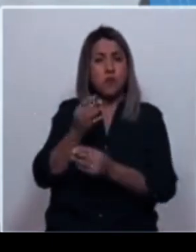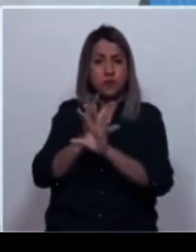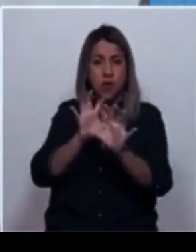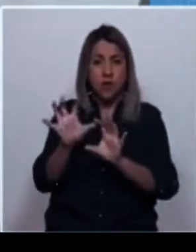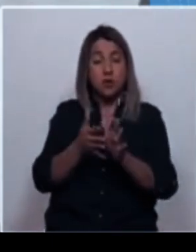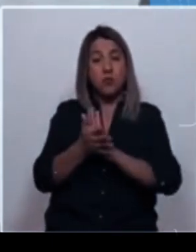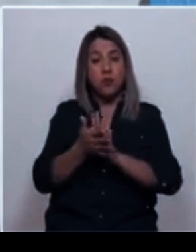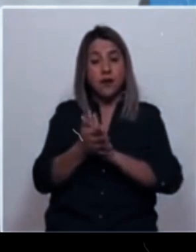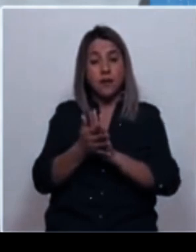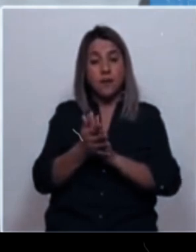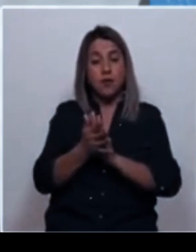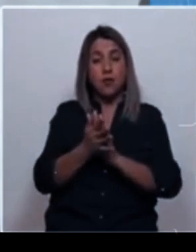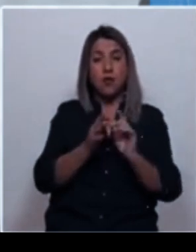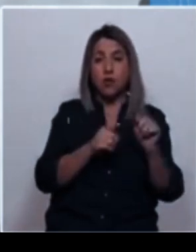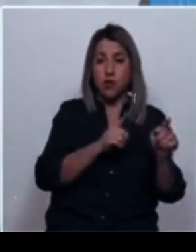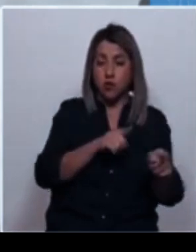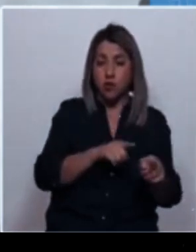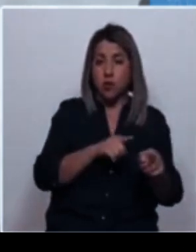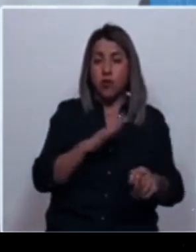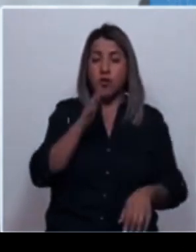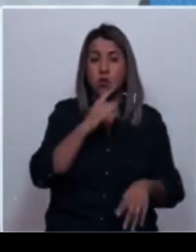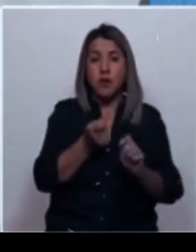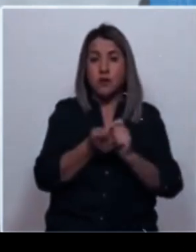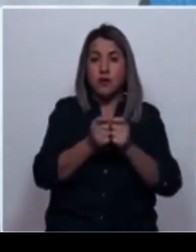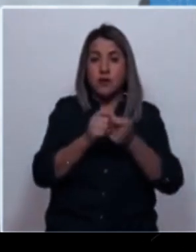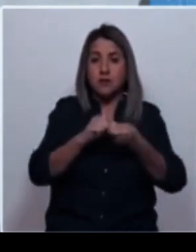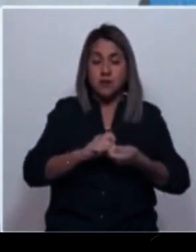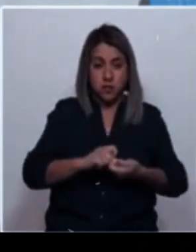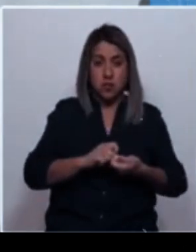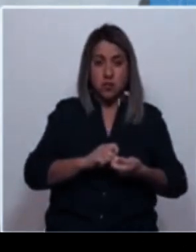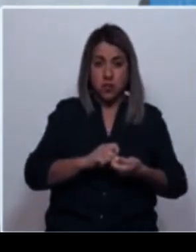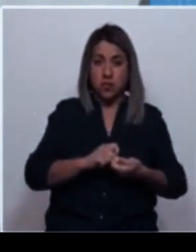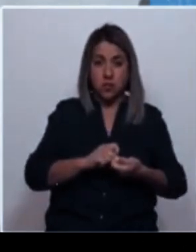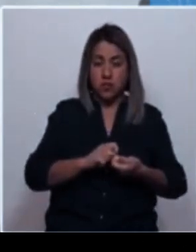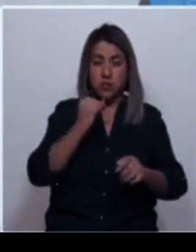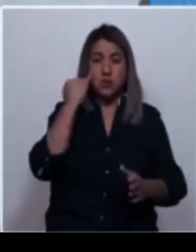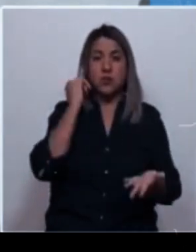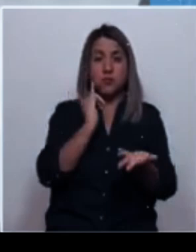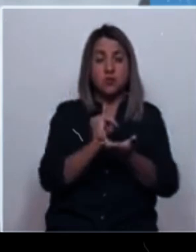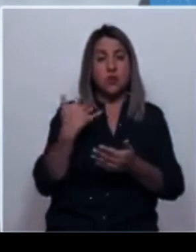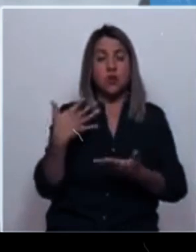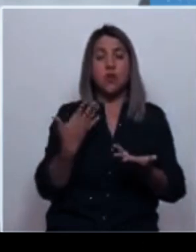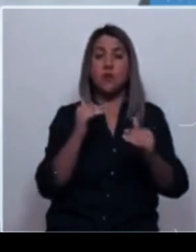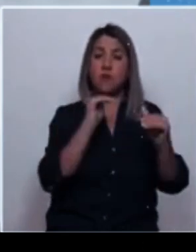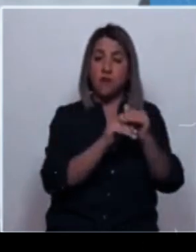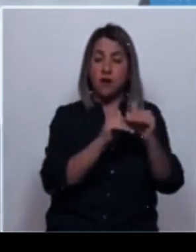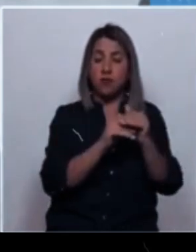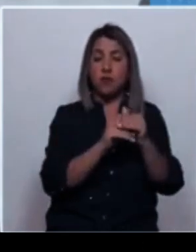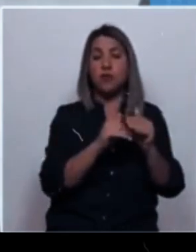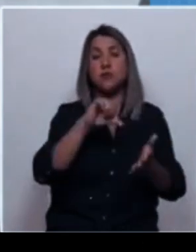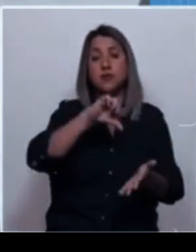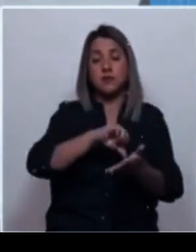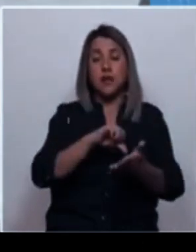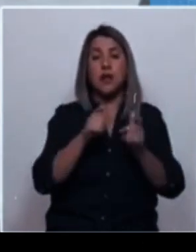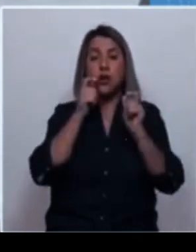parte orgánica ahora no hay una transición de órganos fundamentales como el banco central la contraloría o el ministerio